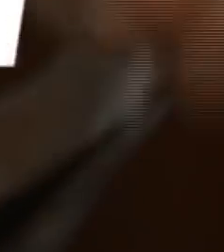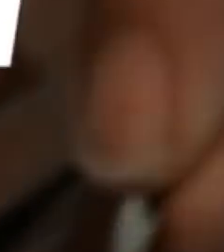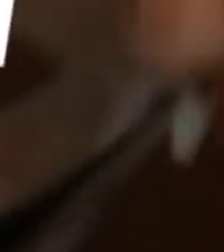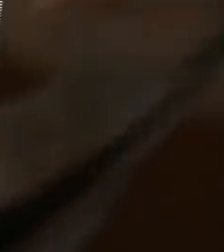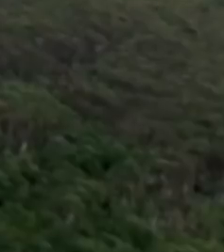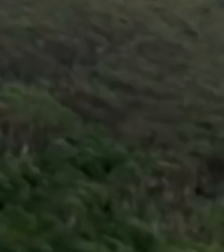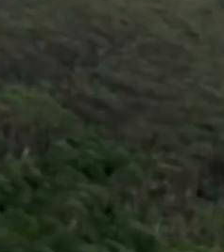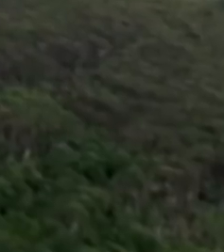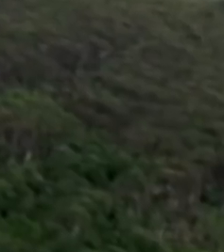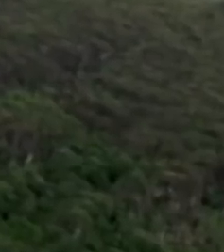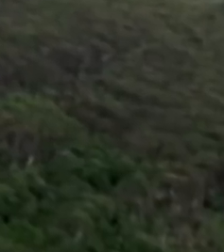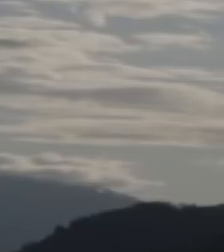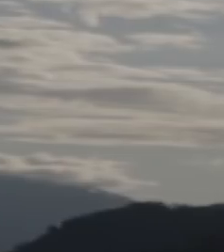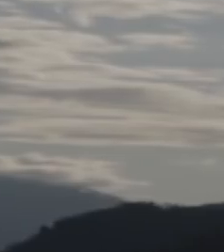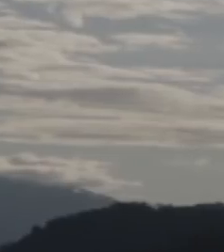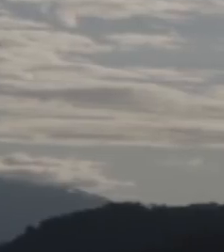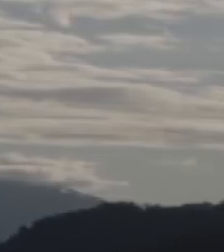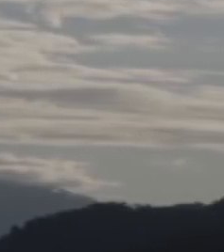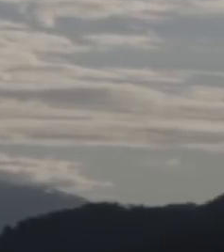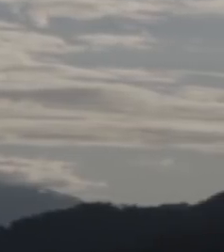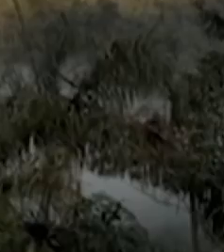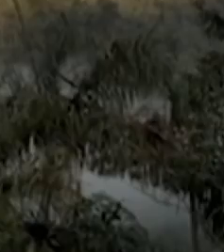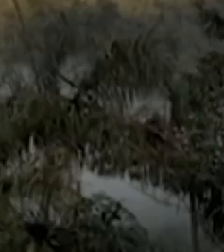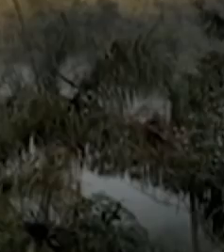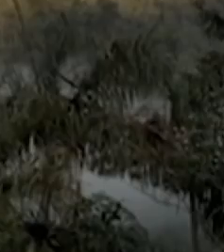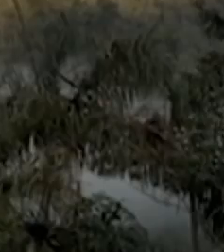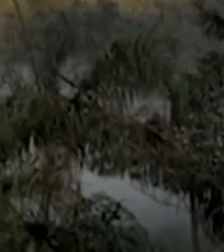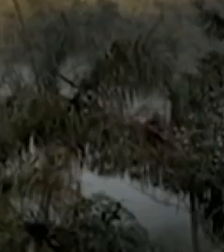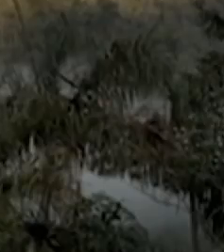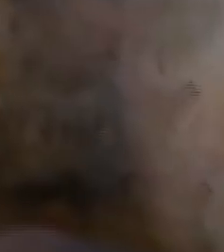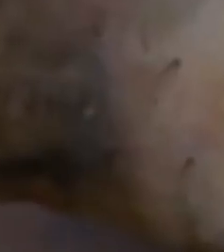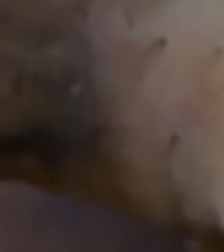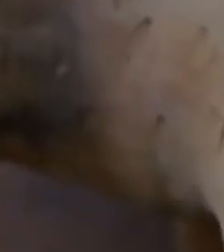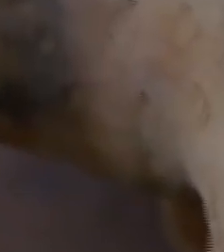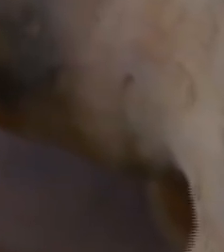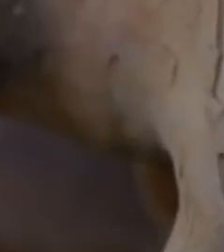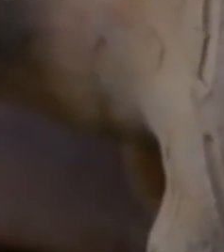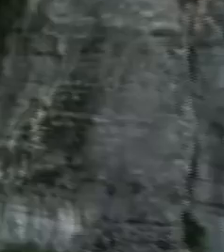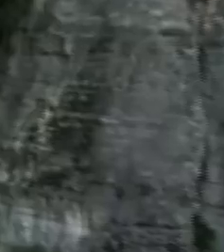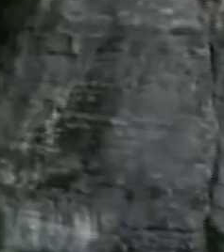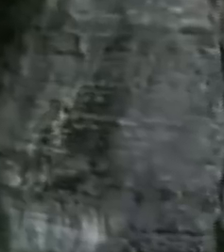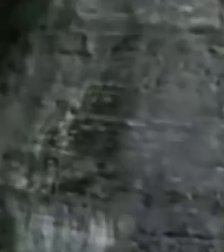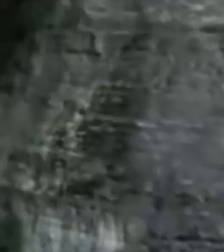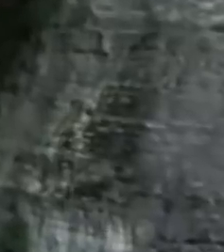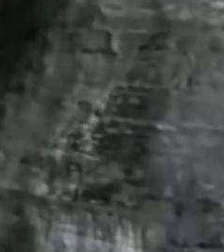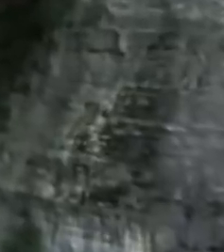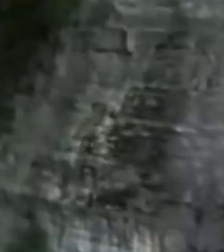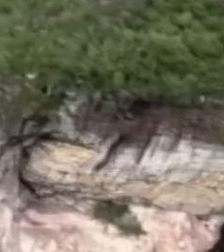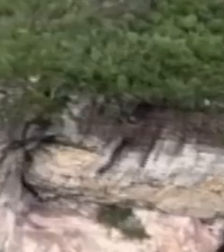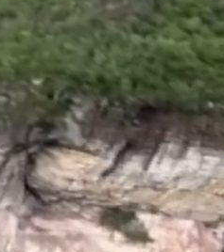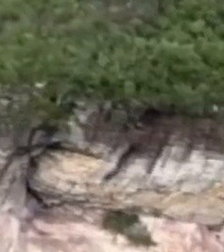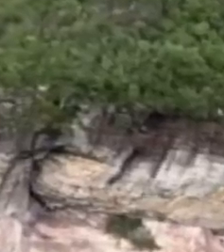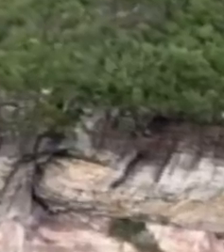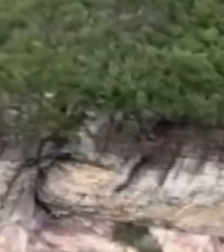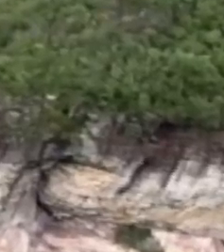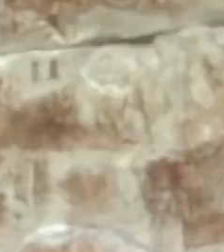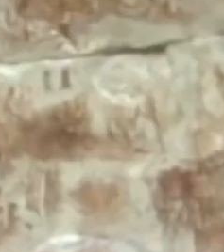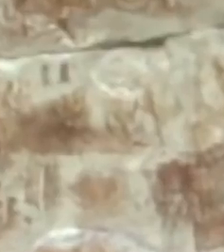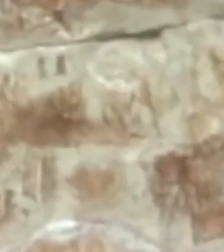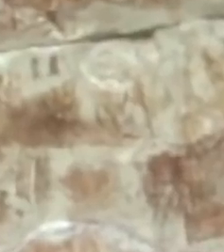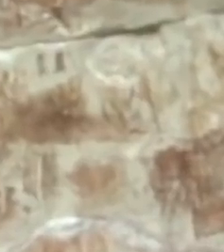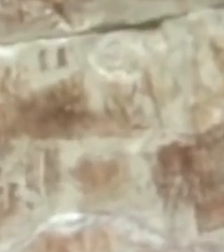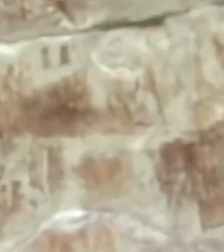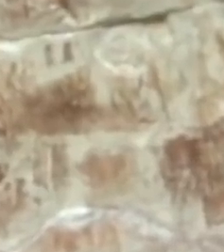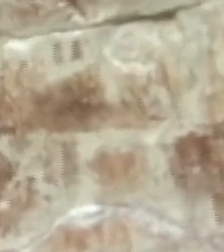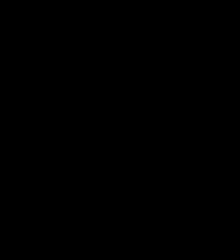Bio. Un recorrido por las grandes bellezas de la naturaleza de ese país. Solo en 13, Costa